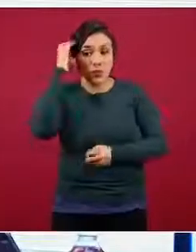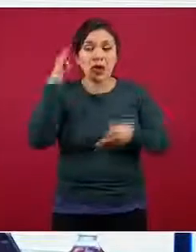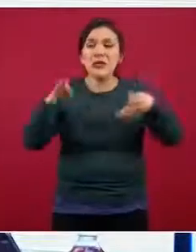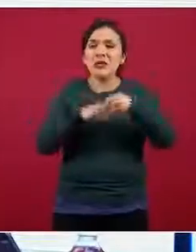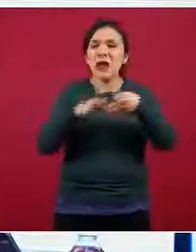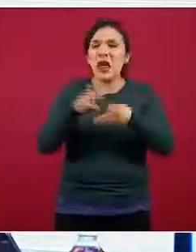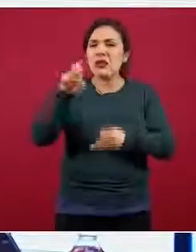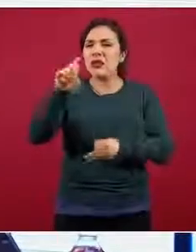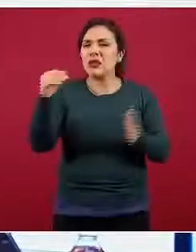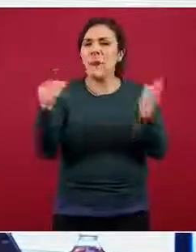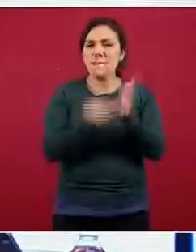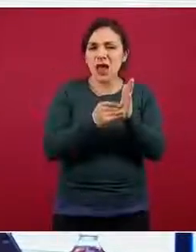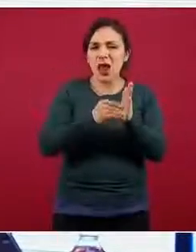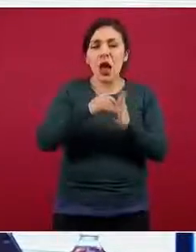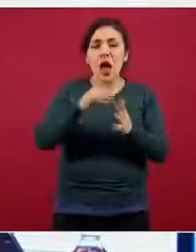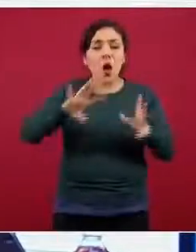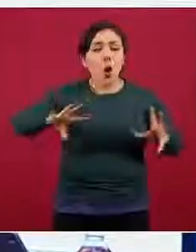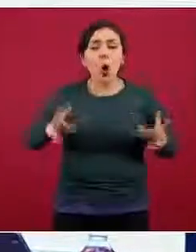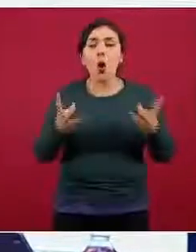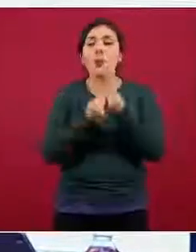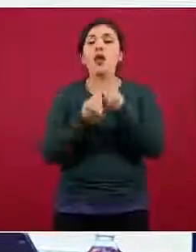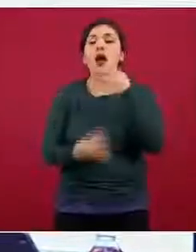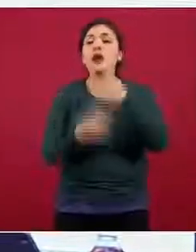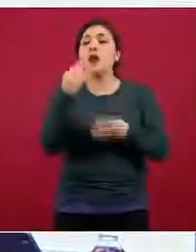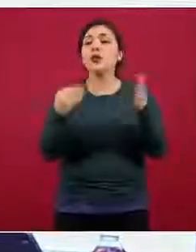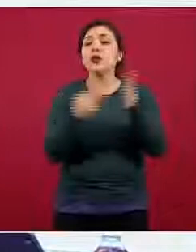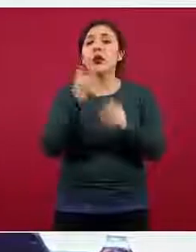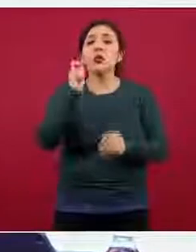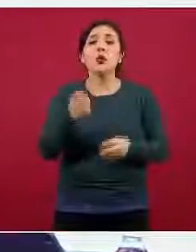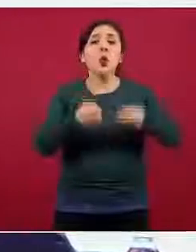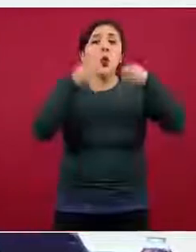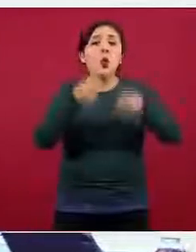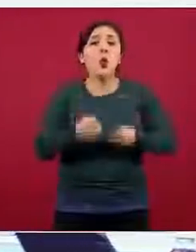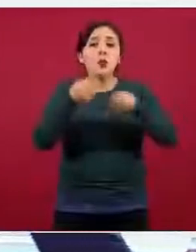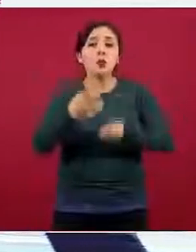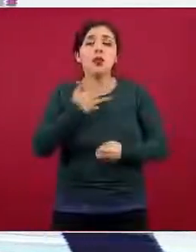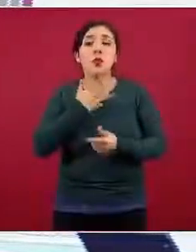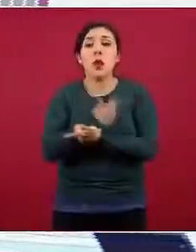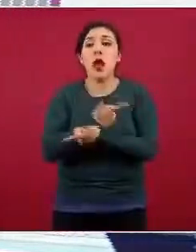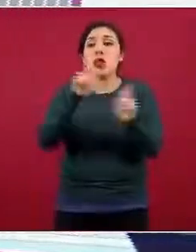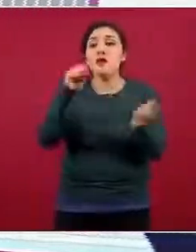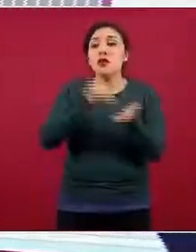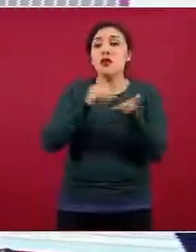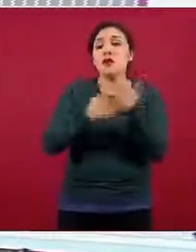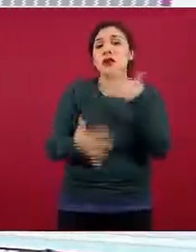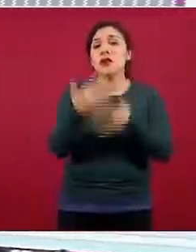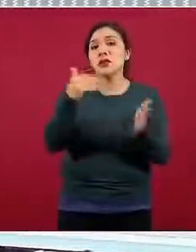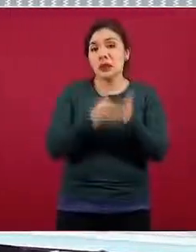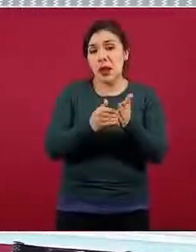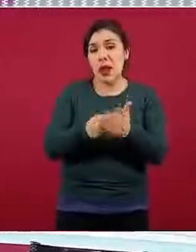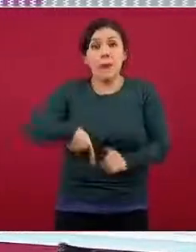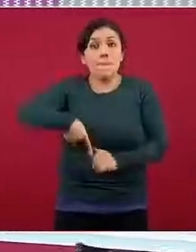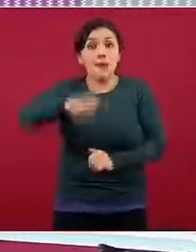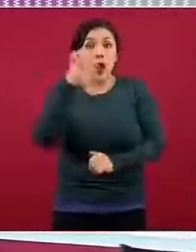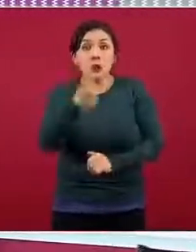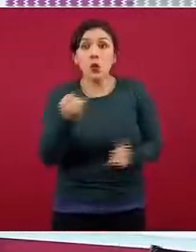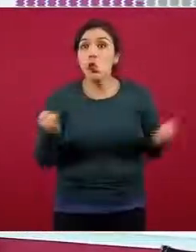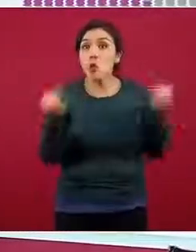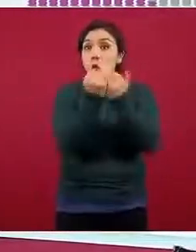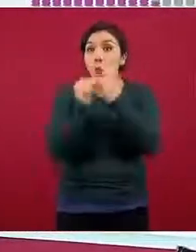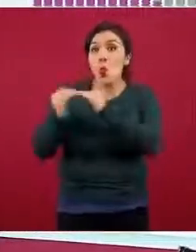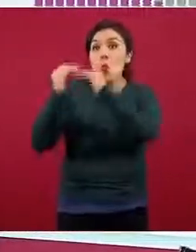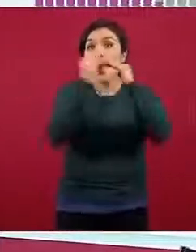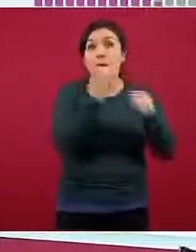30,000 camas, 14,000 de ellas están ocupadas, con una disponibilidad de 15,000. Pero esto claramente no se comporta de manera homogénea por